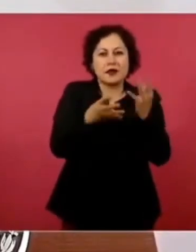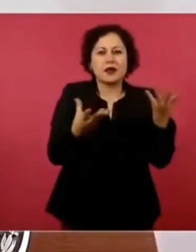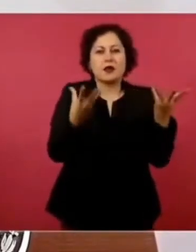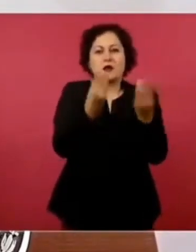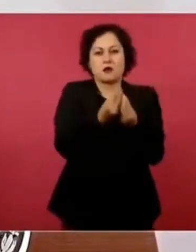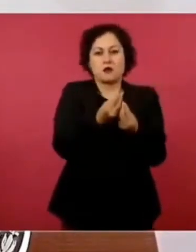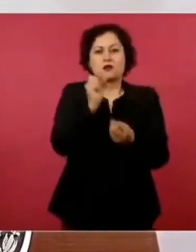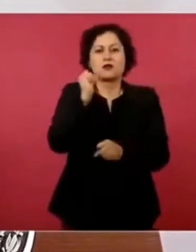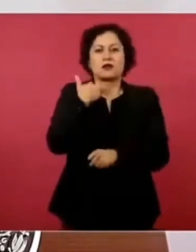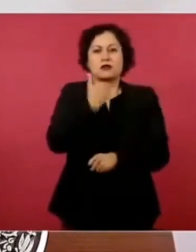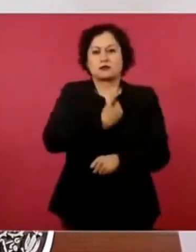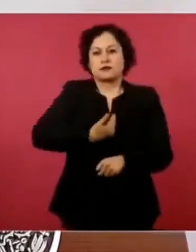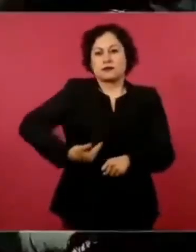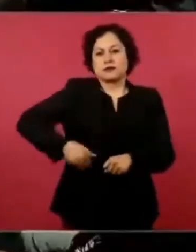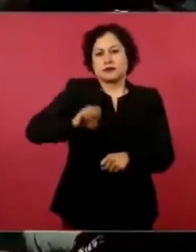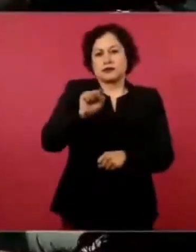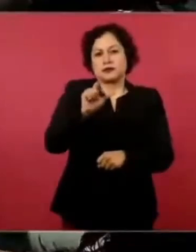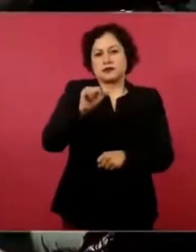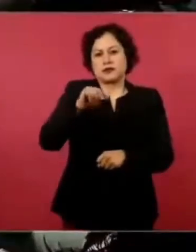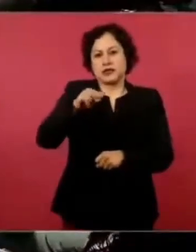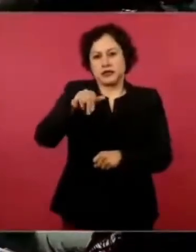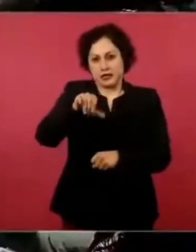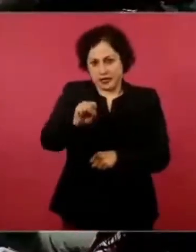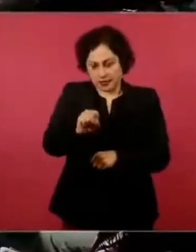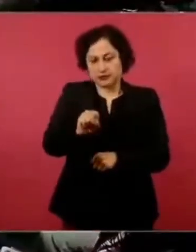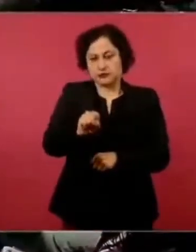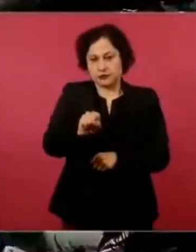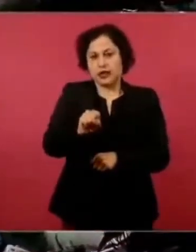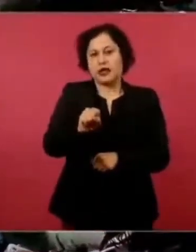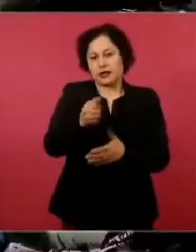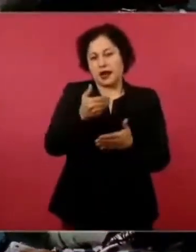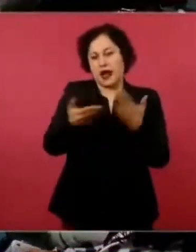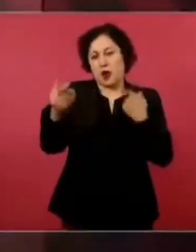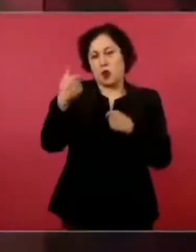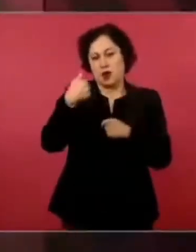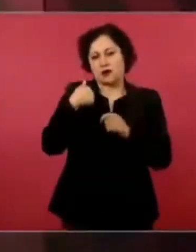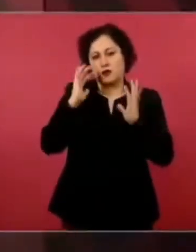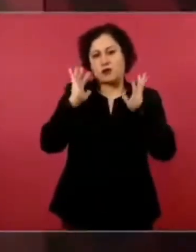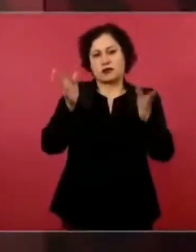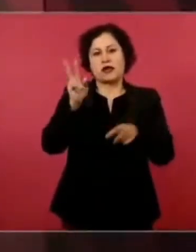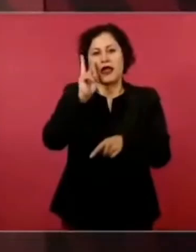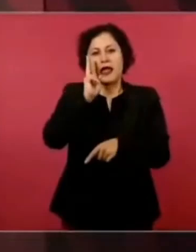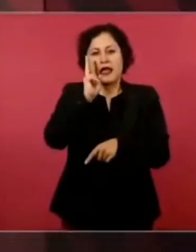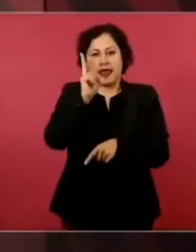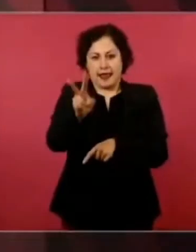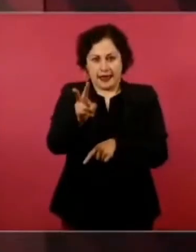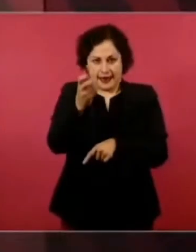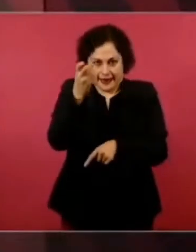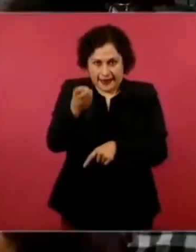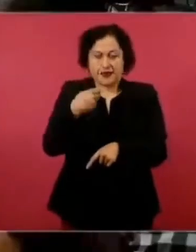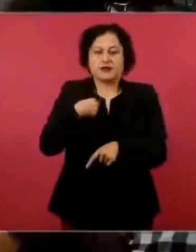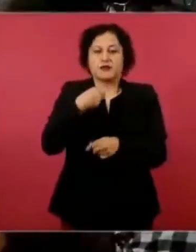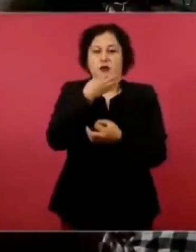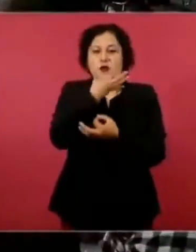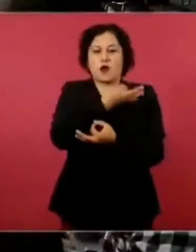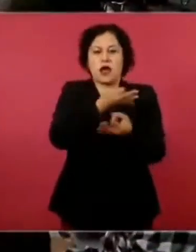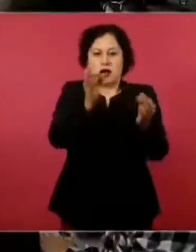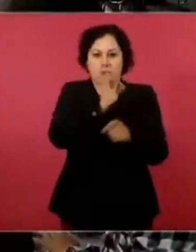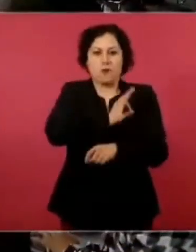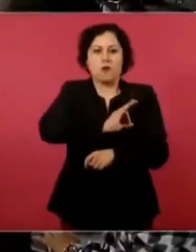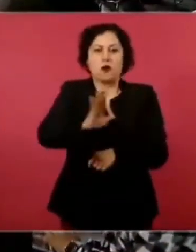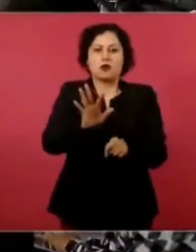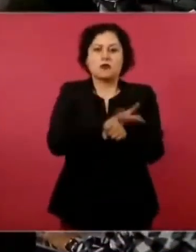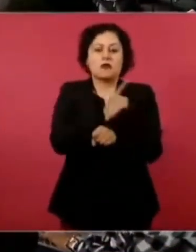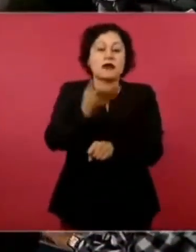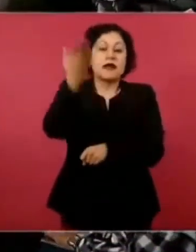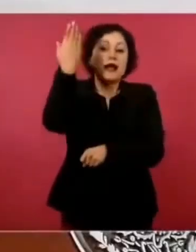Yo ahora ya puedo hablar de él porque había un amparo, o todavía está vigente el